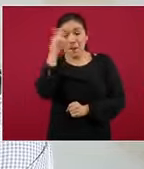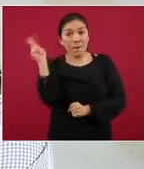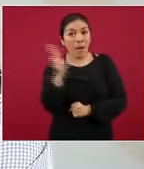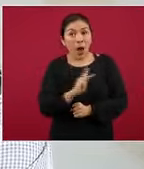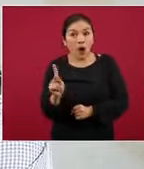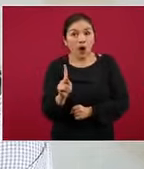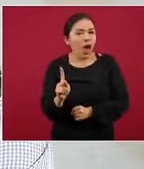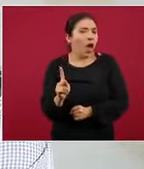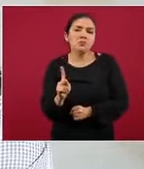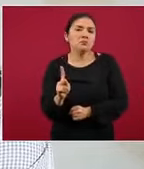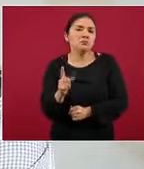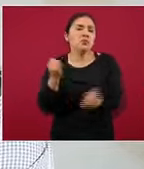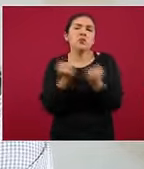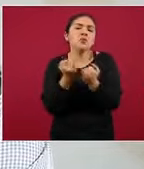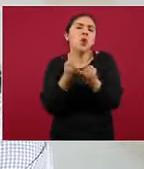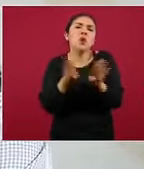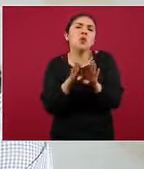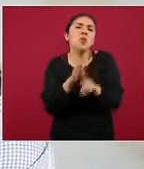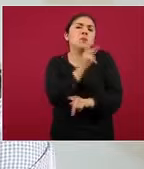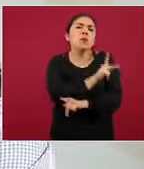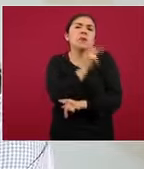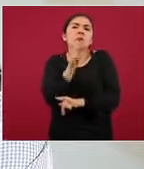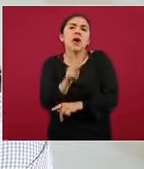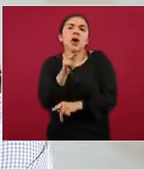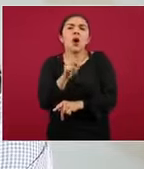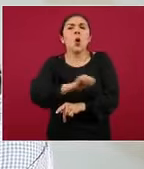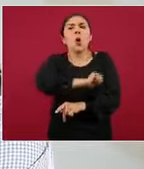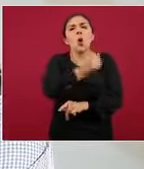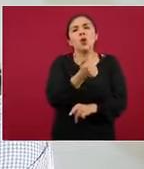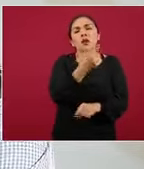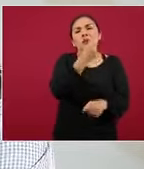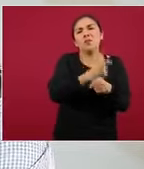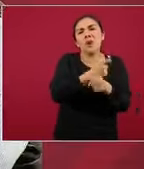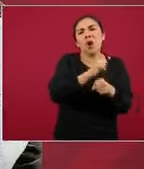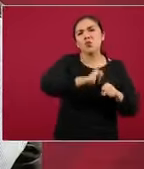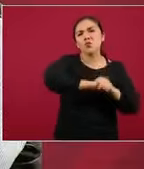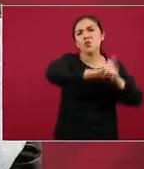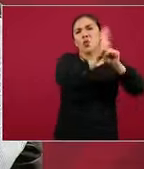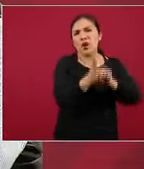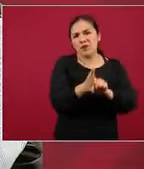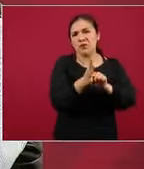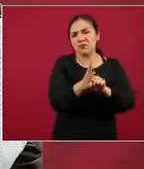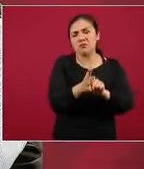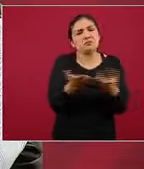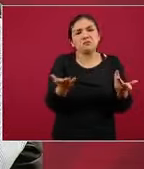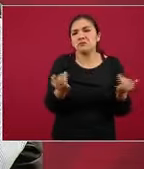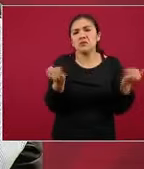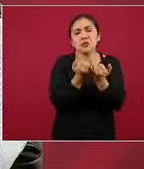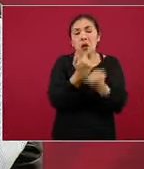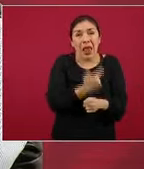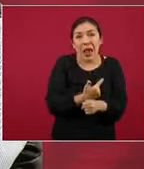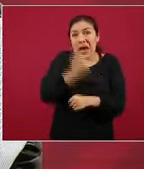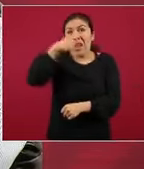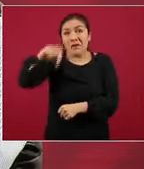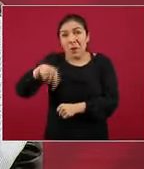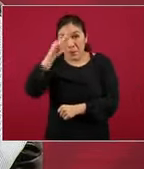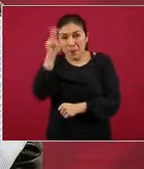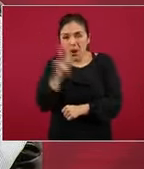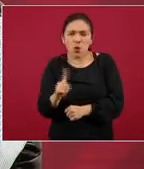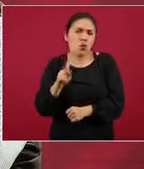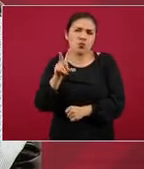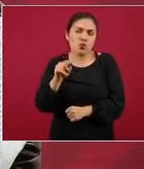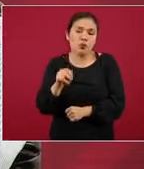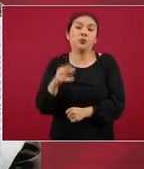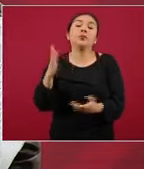se está observando con, digamos, las primeras variantes o los primeros virus SARS-CoV-2 que se han conocido. Así también